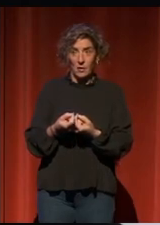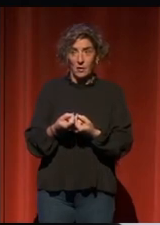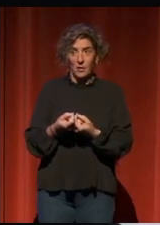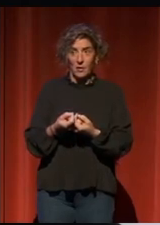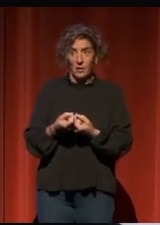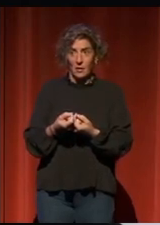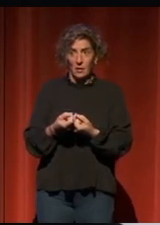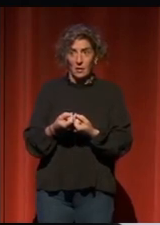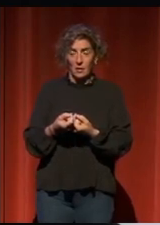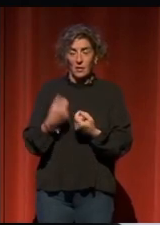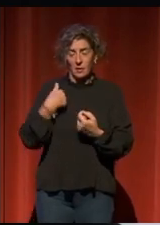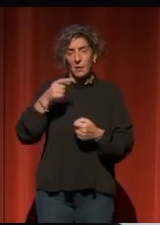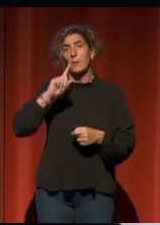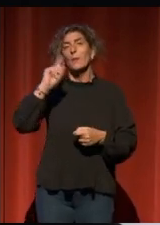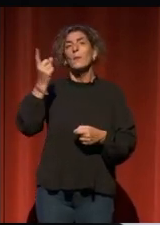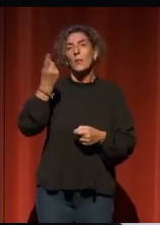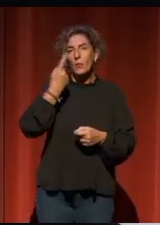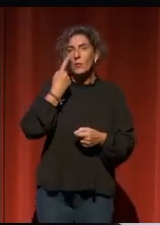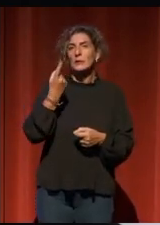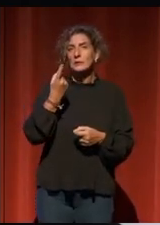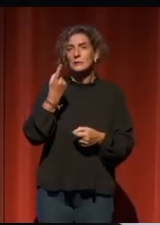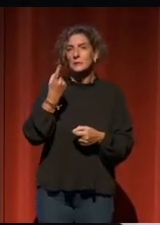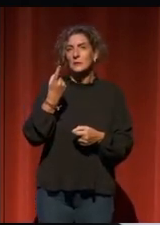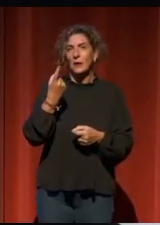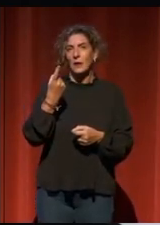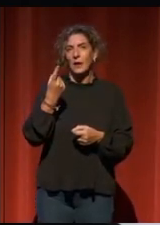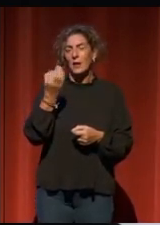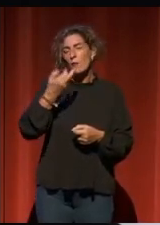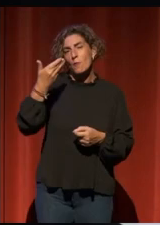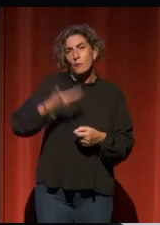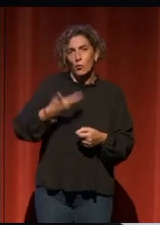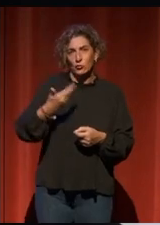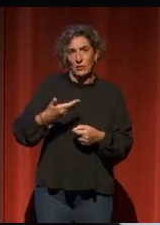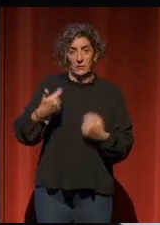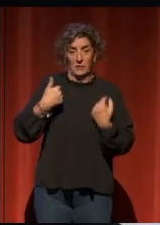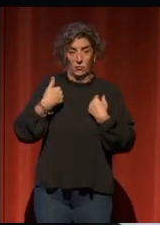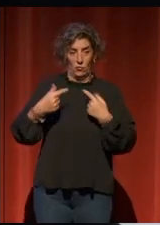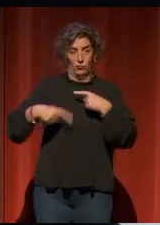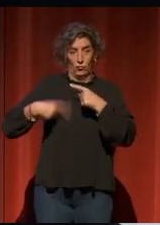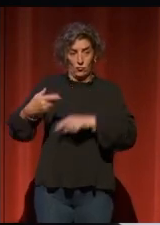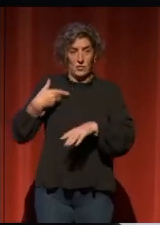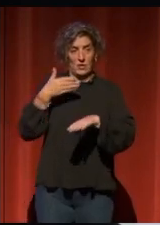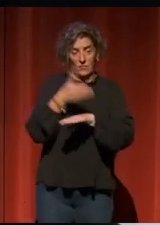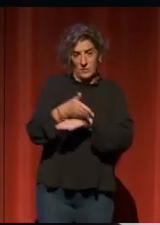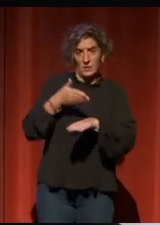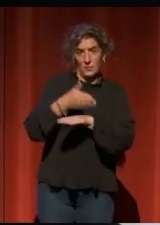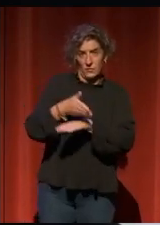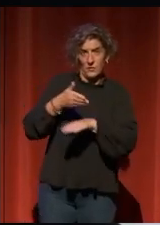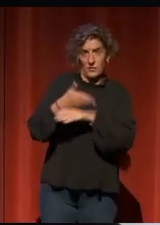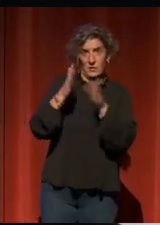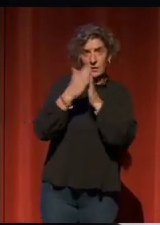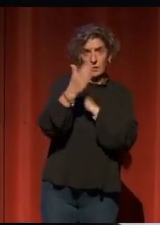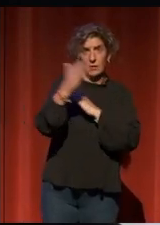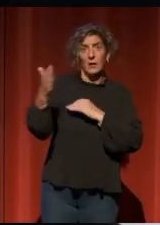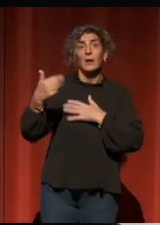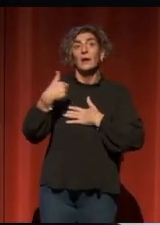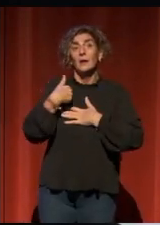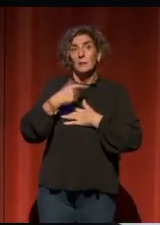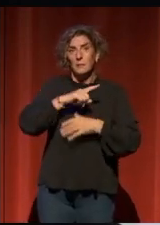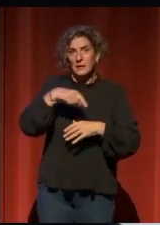la trascendencia de esas visitas diarias a la biblioteca que fueron mis más